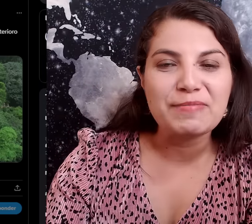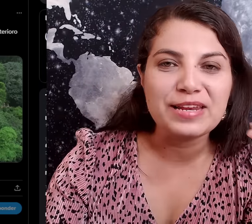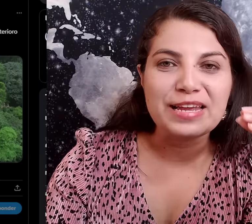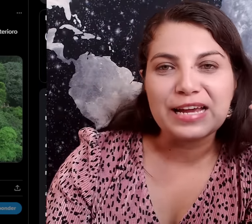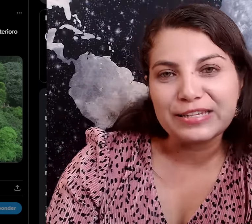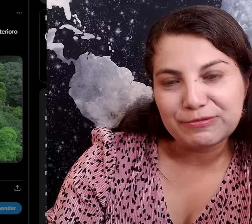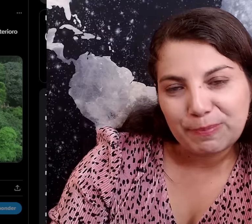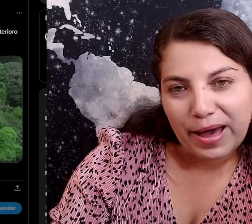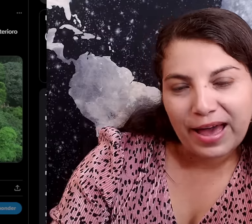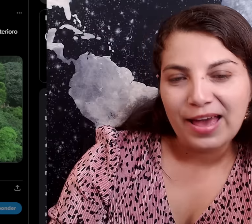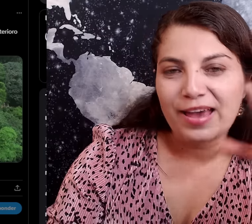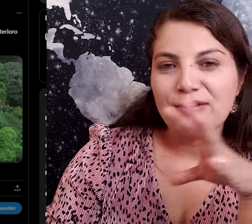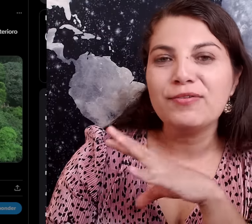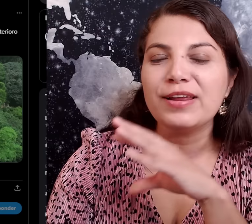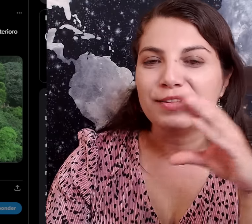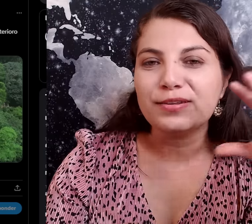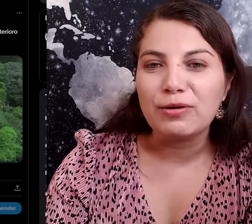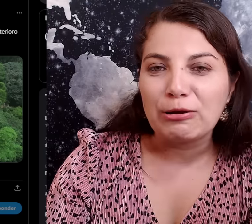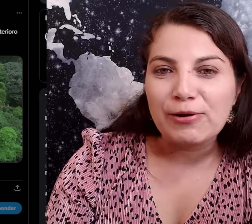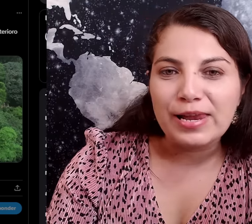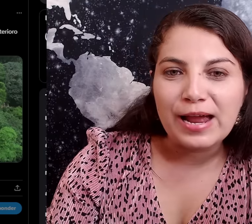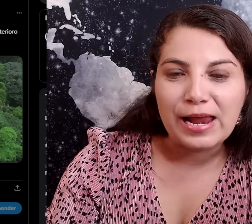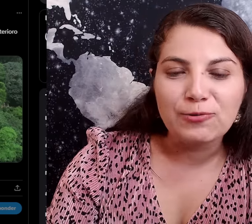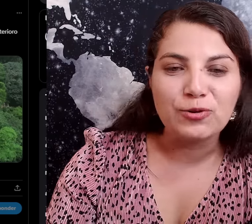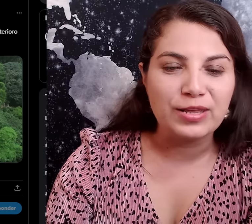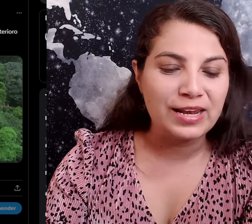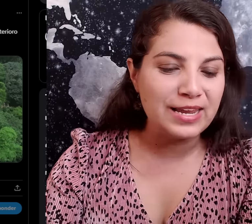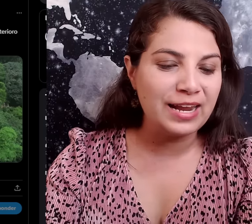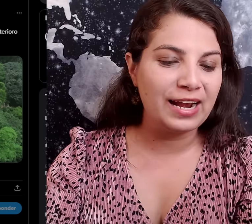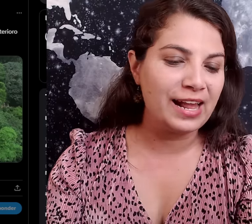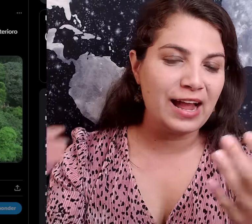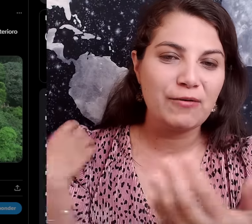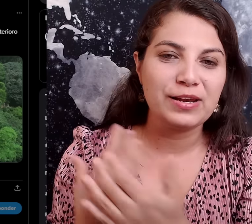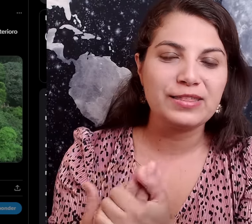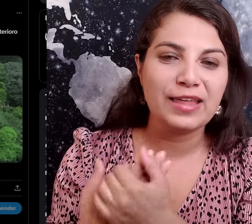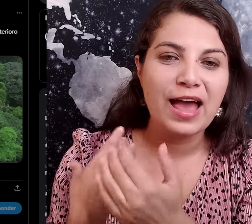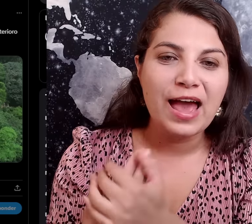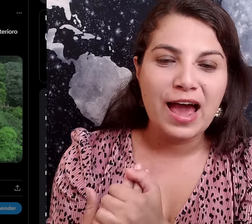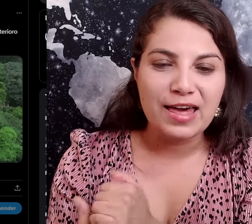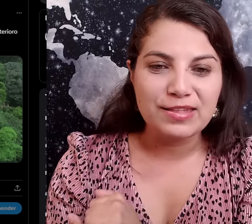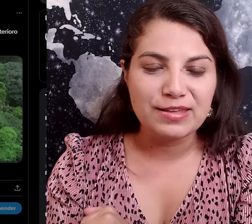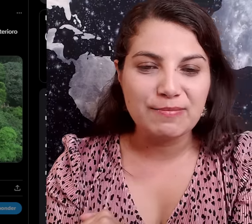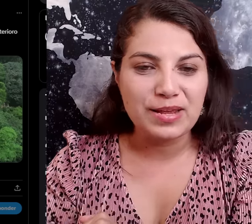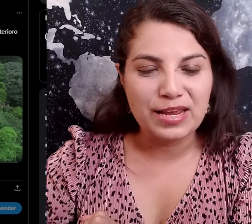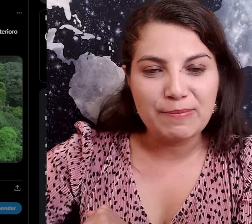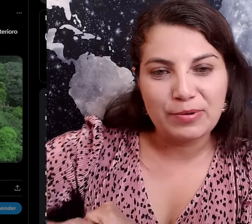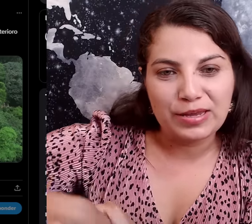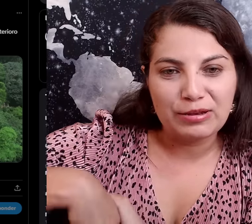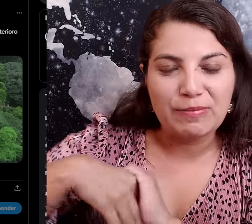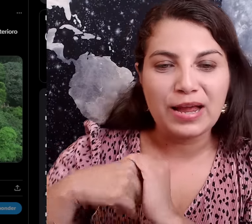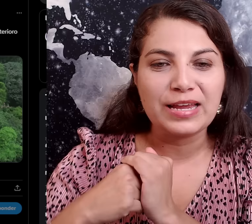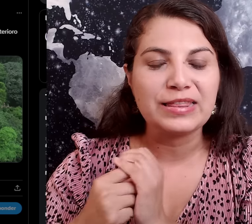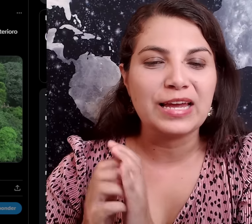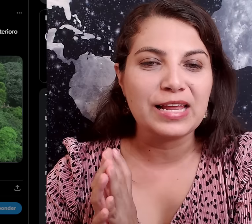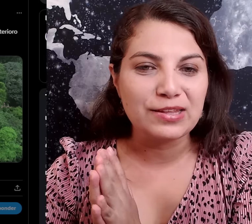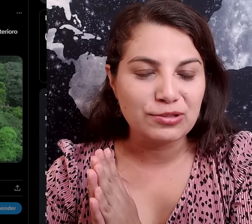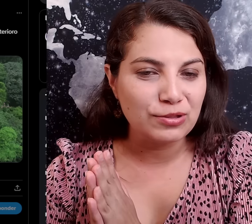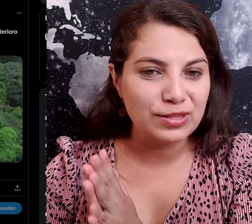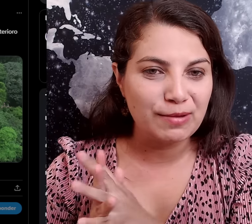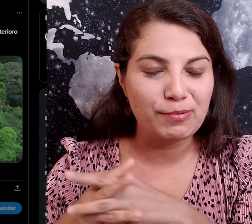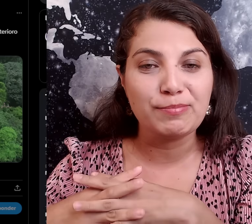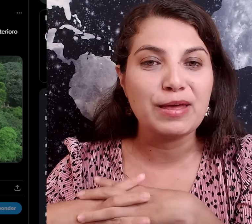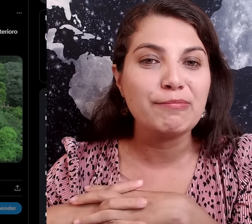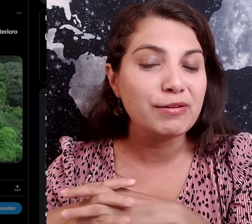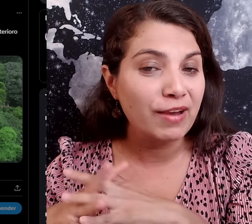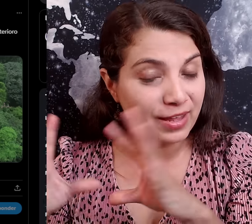Latin American Spa hubiera sido algo legal, no salieran ahorita a decir, miren, ¿y por qué nos van a quitar esto